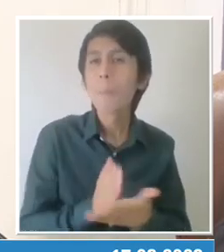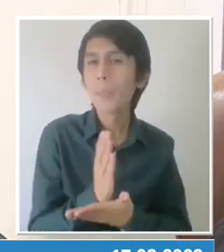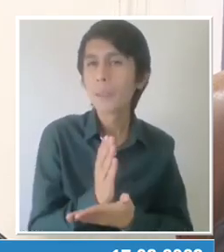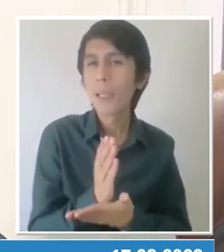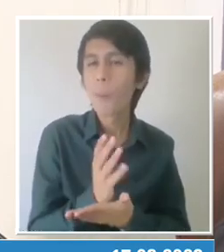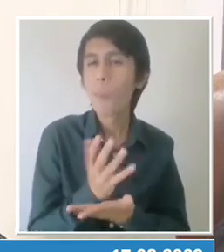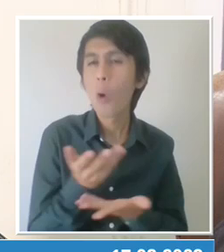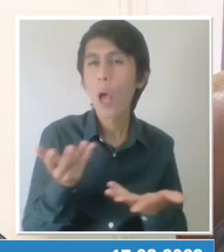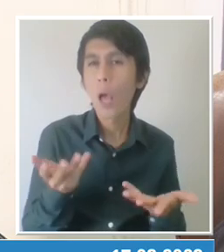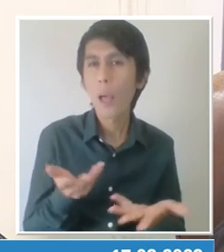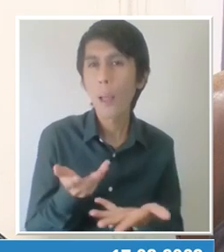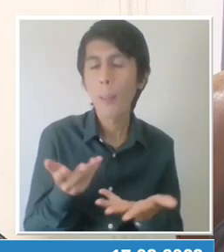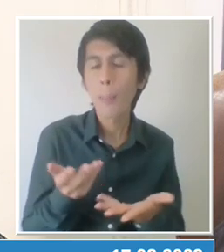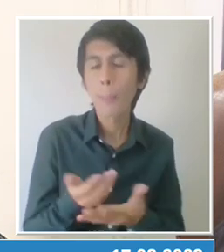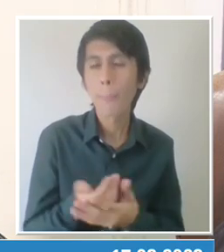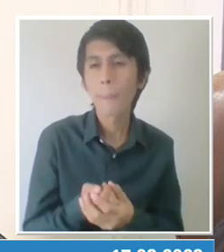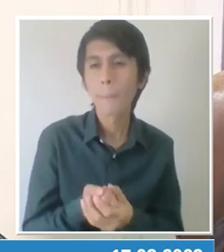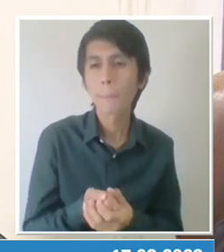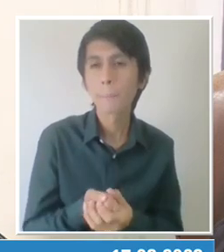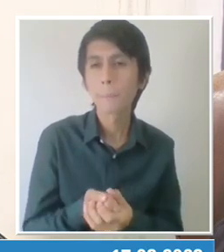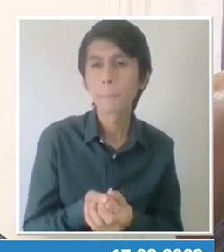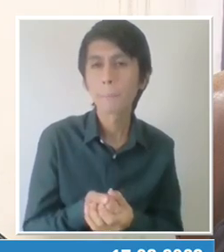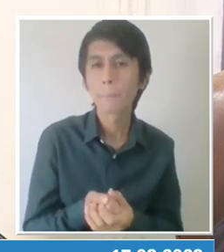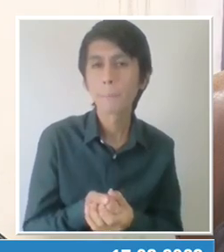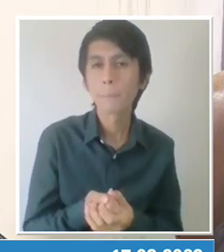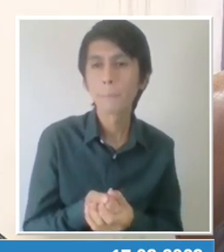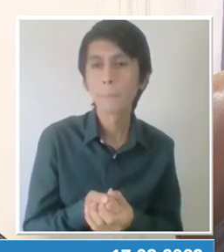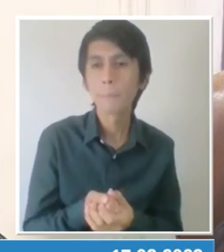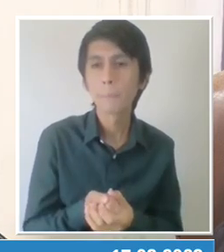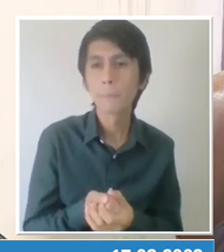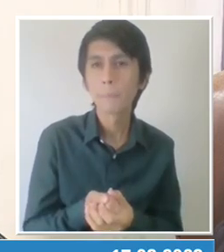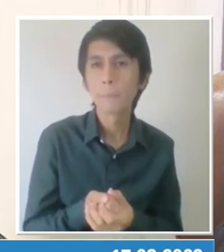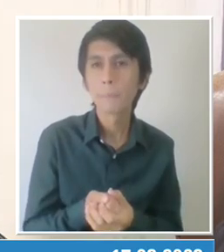de esta conversación con ustedes, que son los principios.